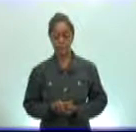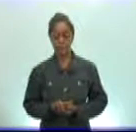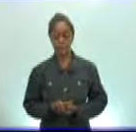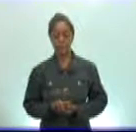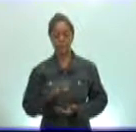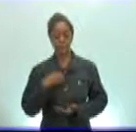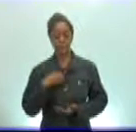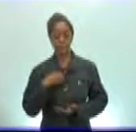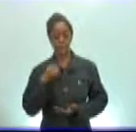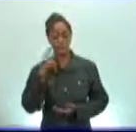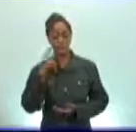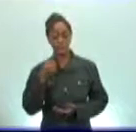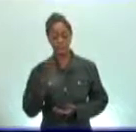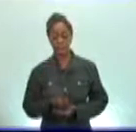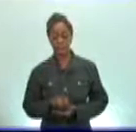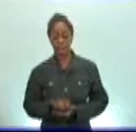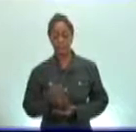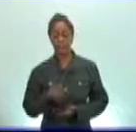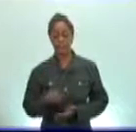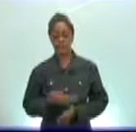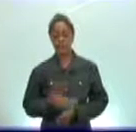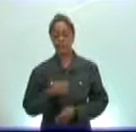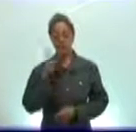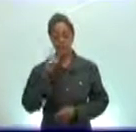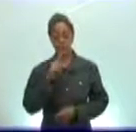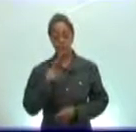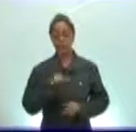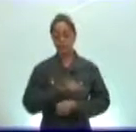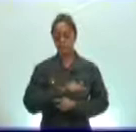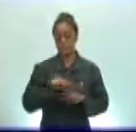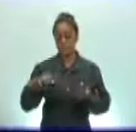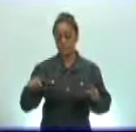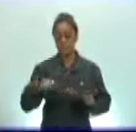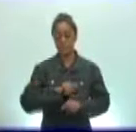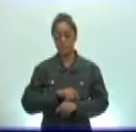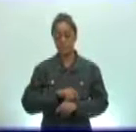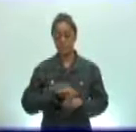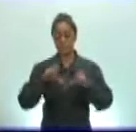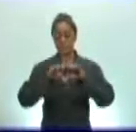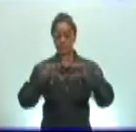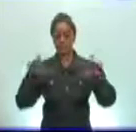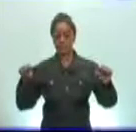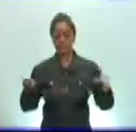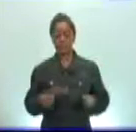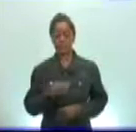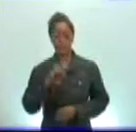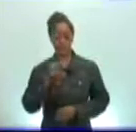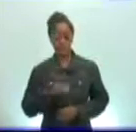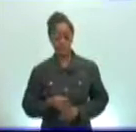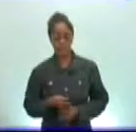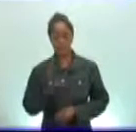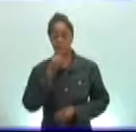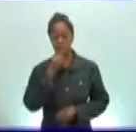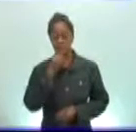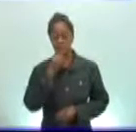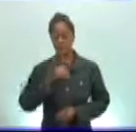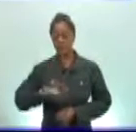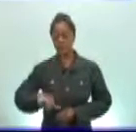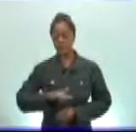tienen bien claritas porque ya pasamos por la línea del tiempo y el mapa. Y así podrán